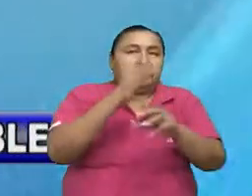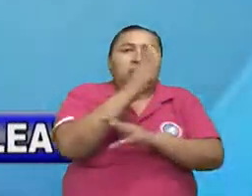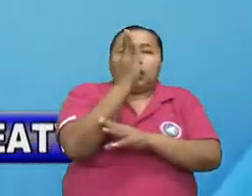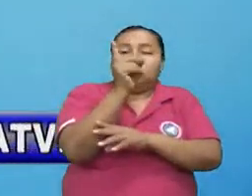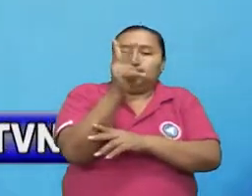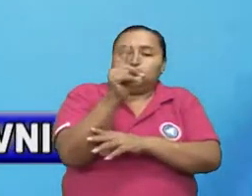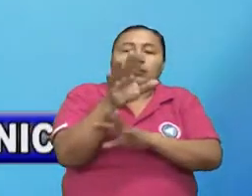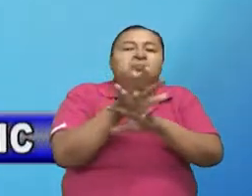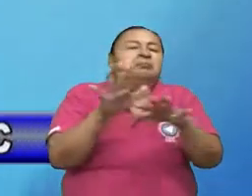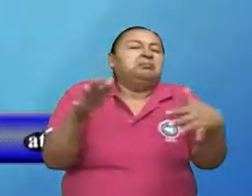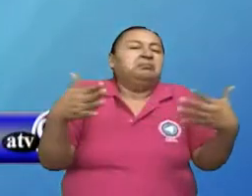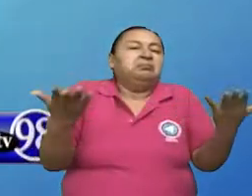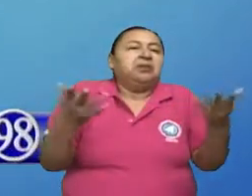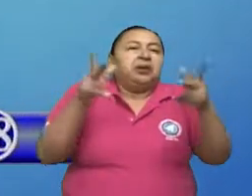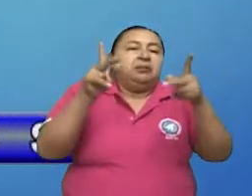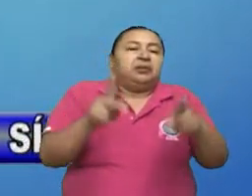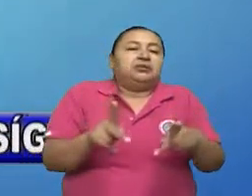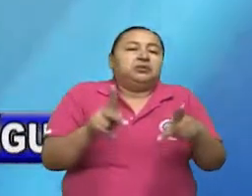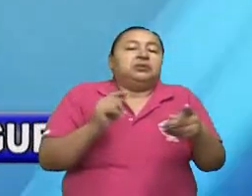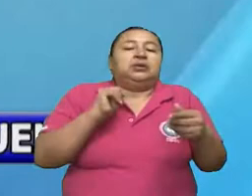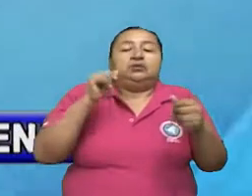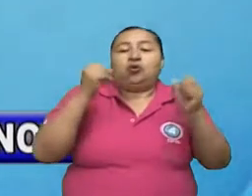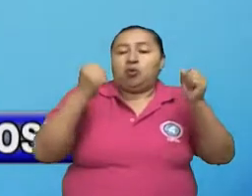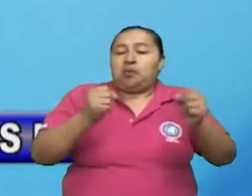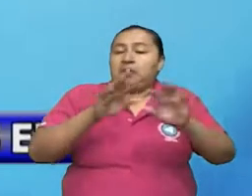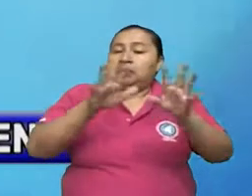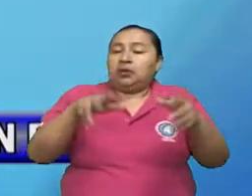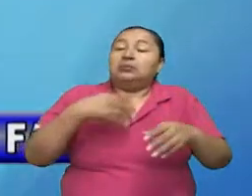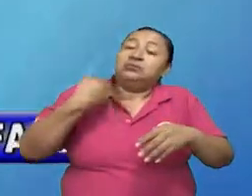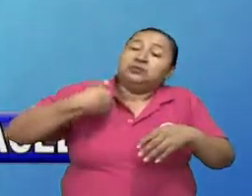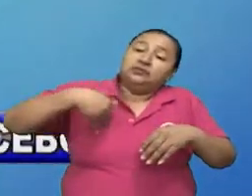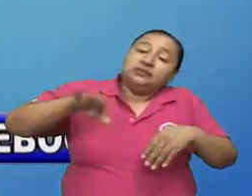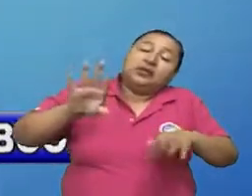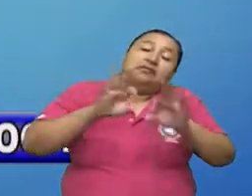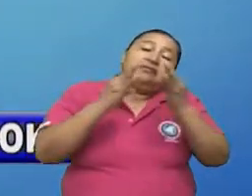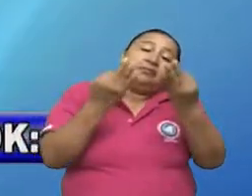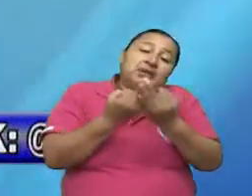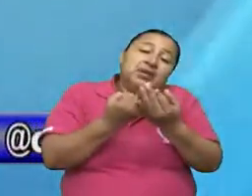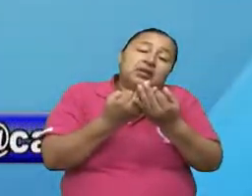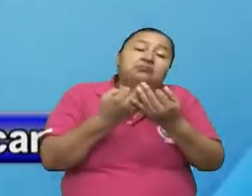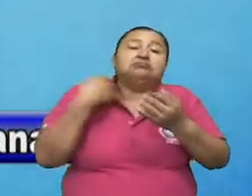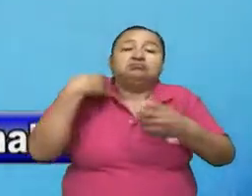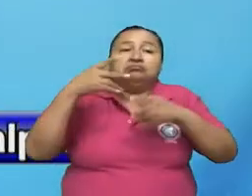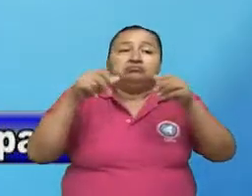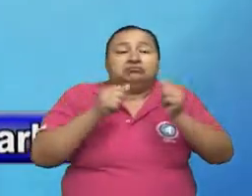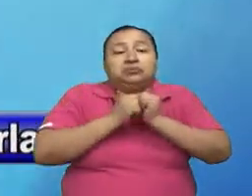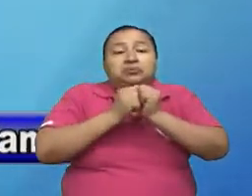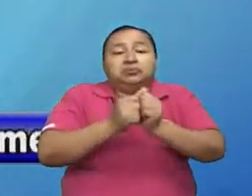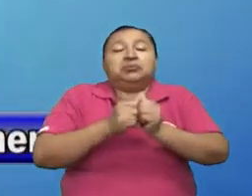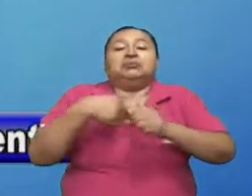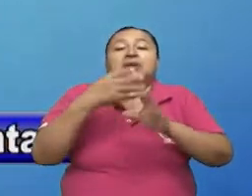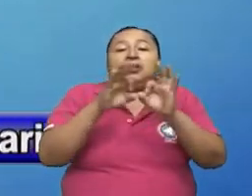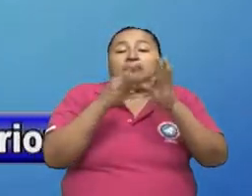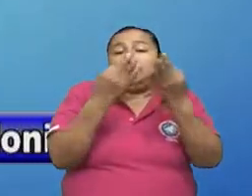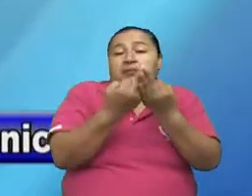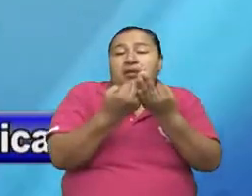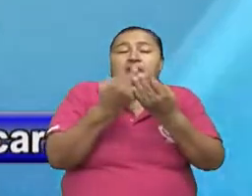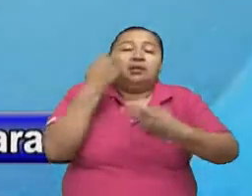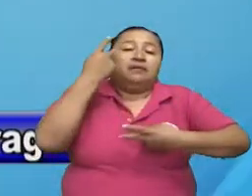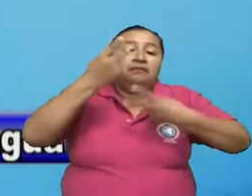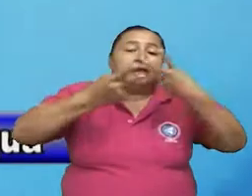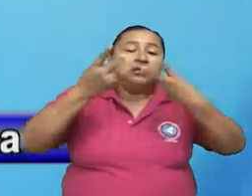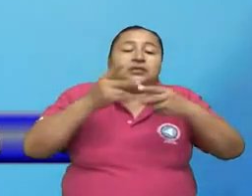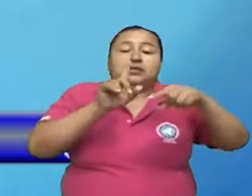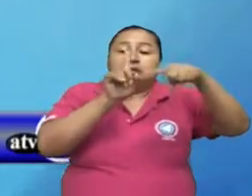que las hermanas, los hermanos que van a visitar a sus familias y acompañan a la familia en la visita a los